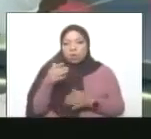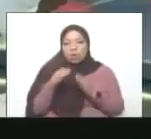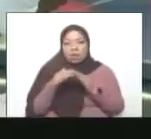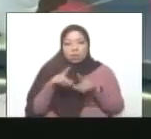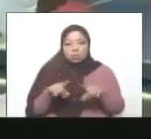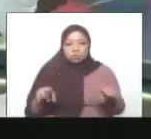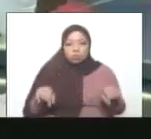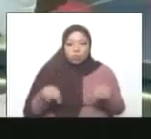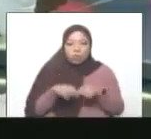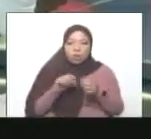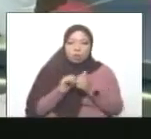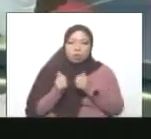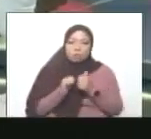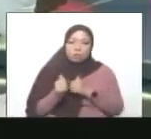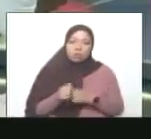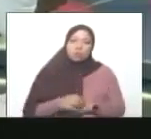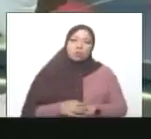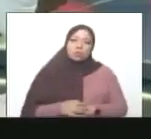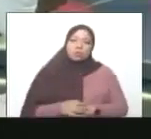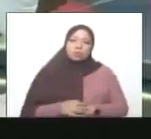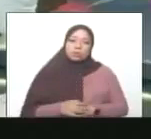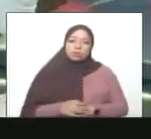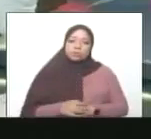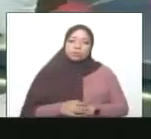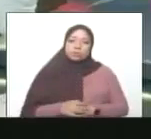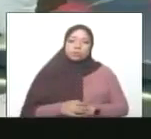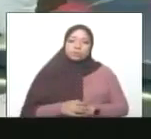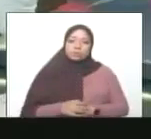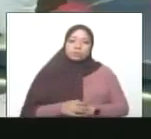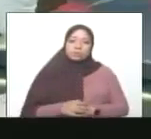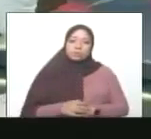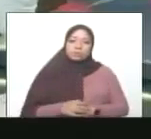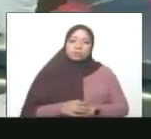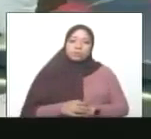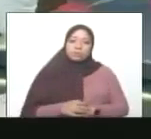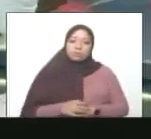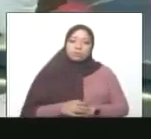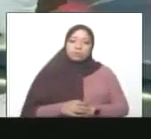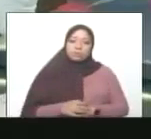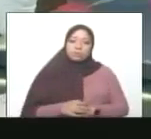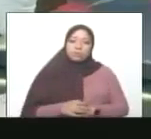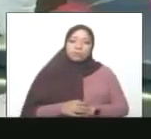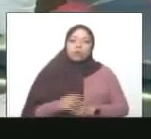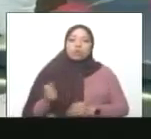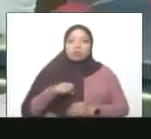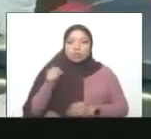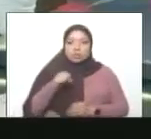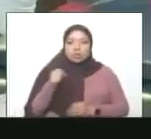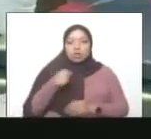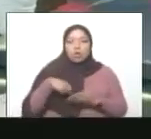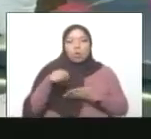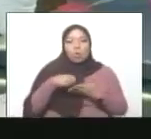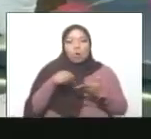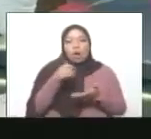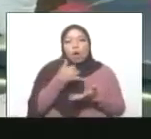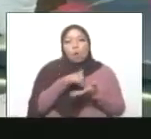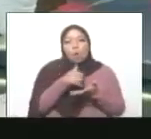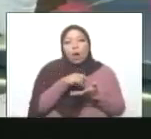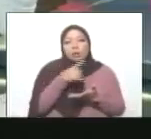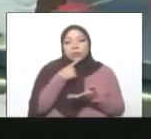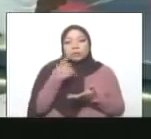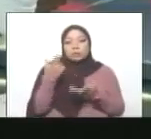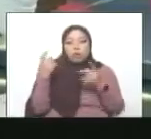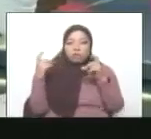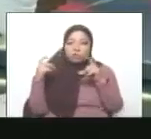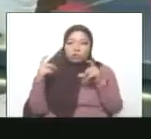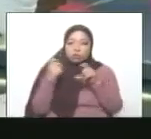cancha. Bueno, sin falta. Sin falta. ¿Tú me escribes? Sí, yo le escribo, presidente, WhatsApp. Porque por ahí me han llegado las